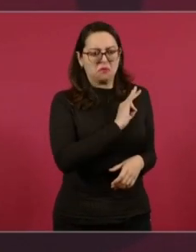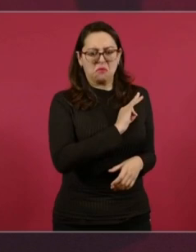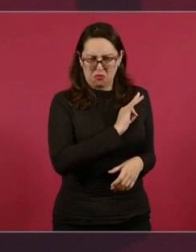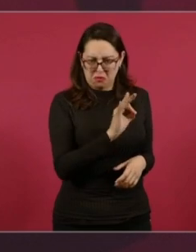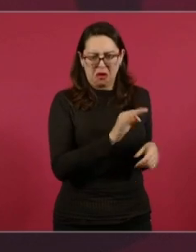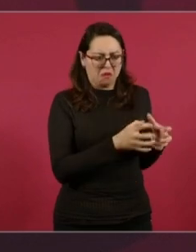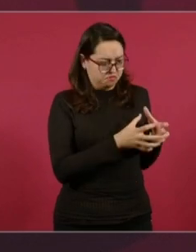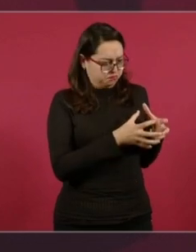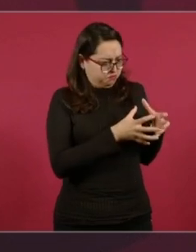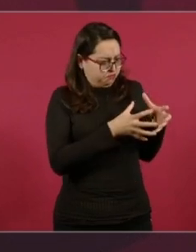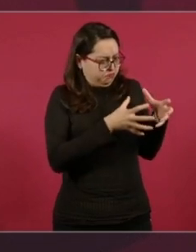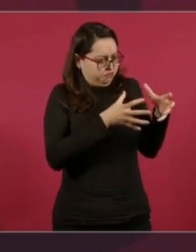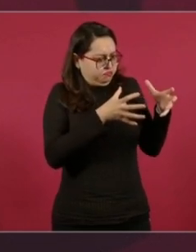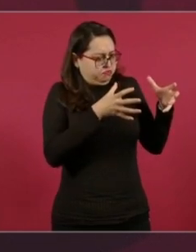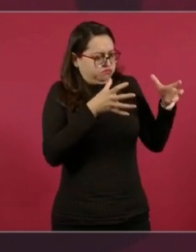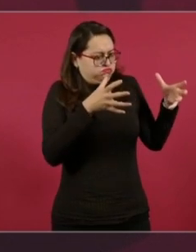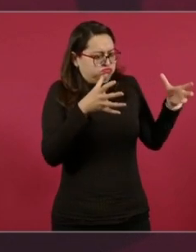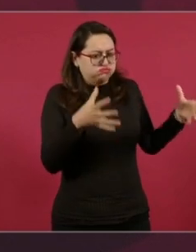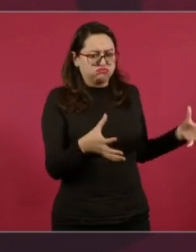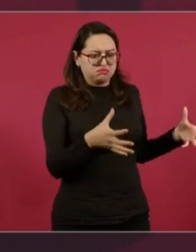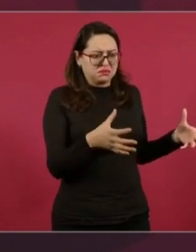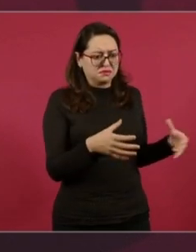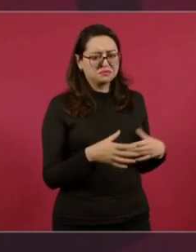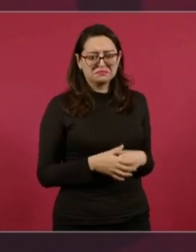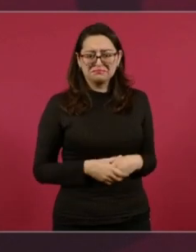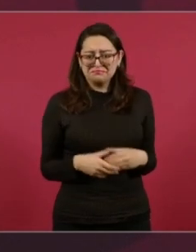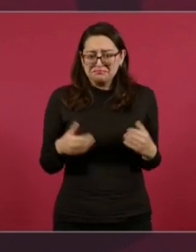pero arriba.